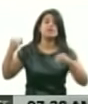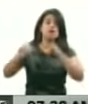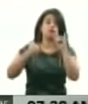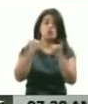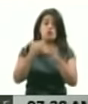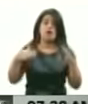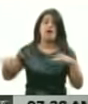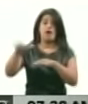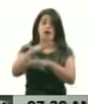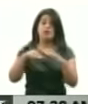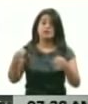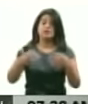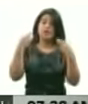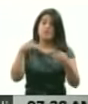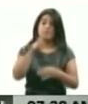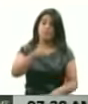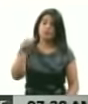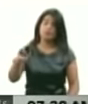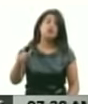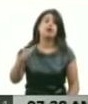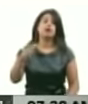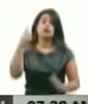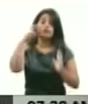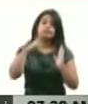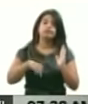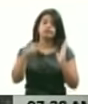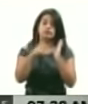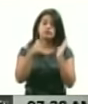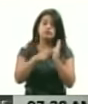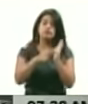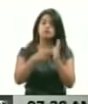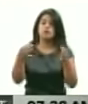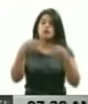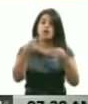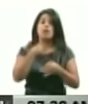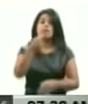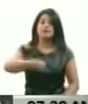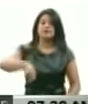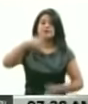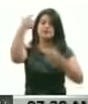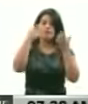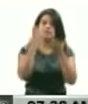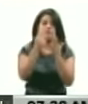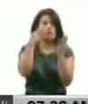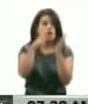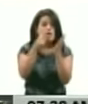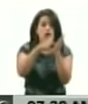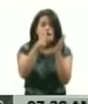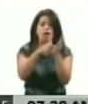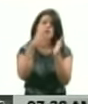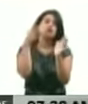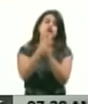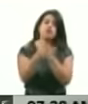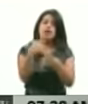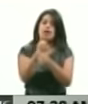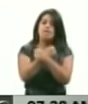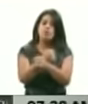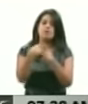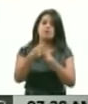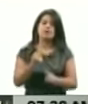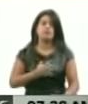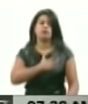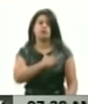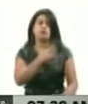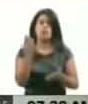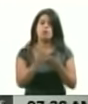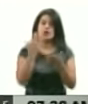internacional. Siempre esa mirada aguda y selectiva del comandante Chávez en cuanto al amor y la pasión por